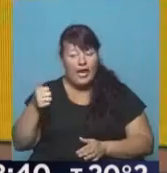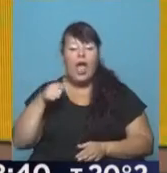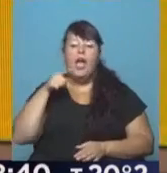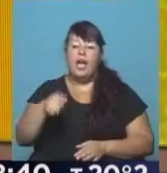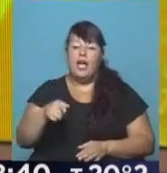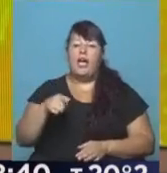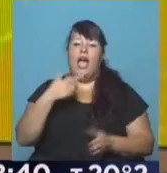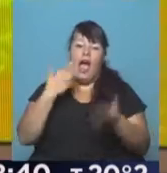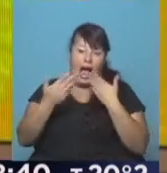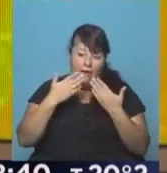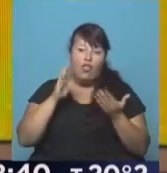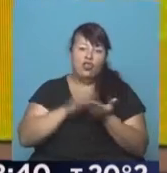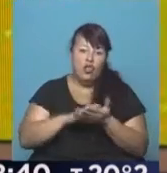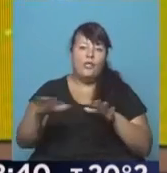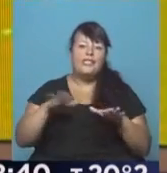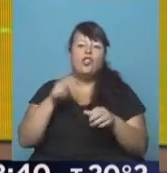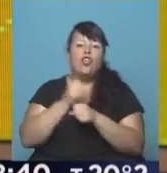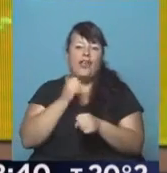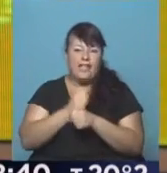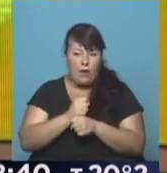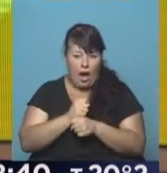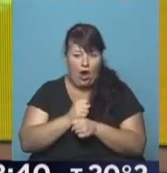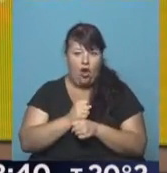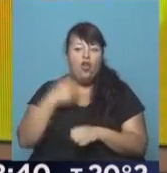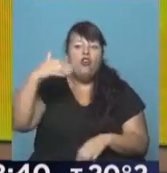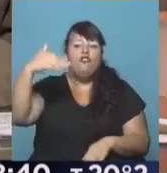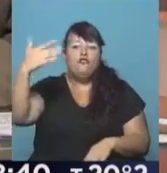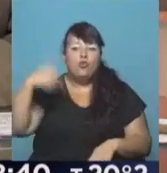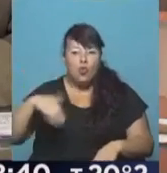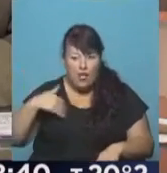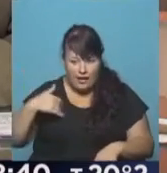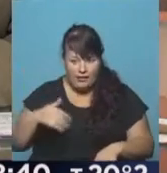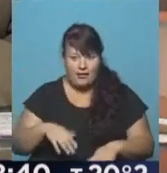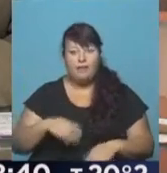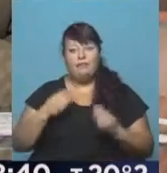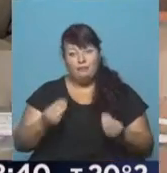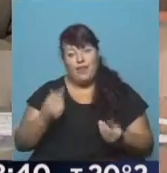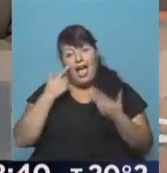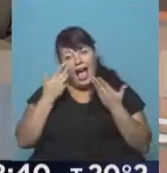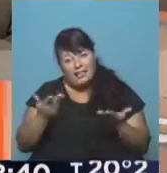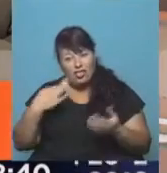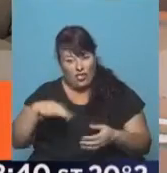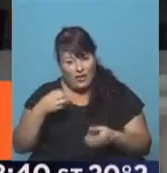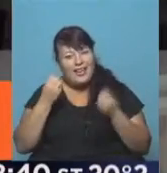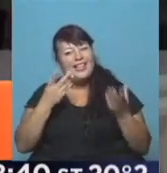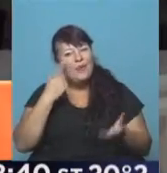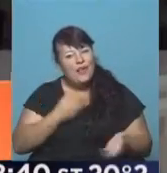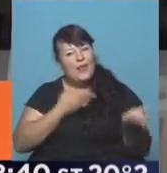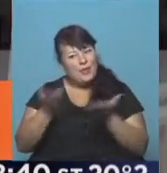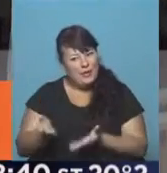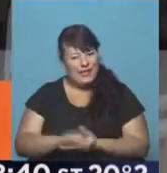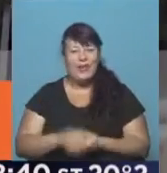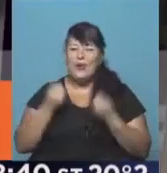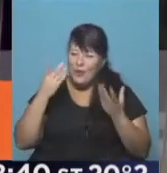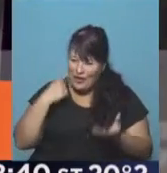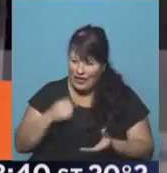estuvieron hablando sobre la situación laboral y el futuro de la república argentina se trata de escucharnos gustavo que tal buen día bienvenido